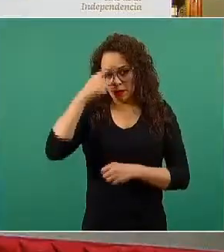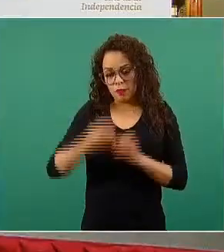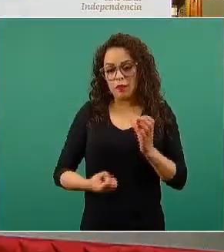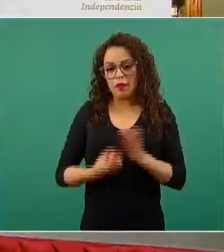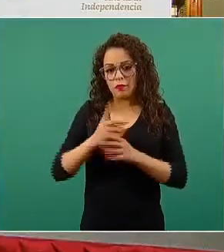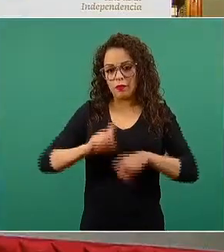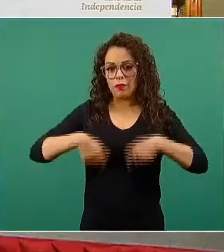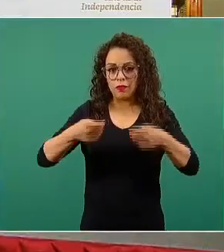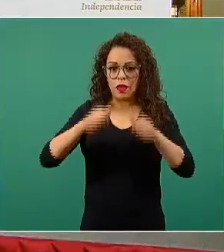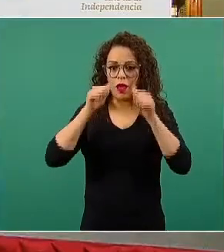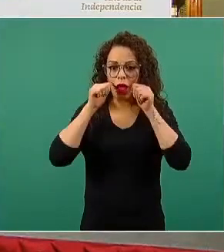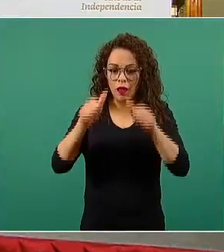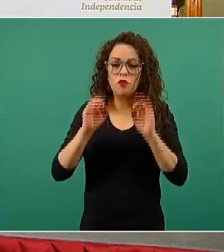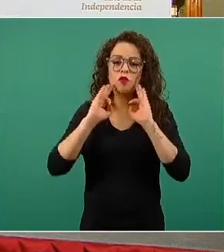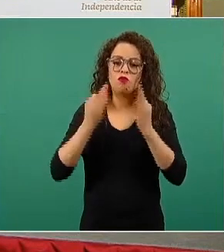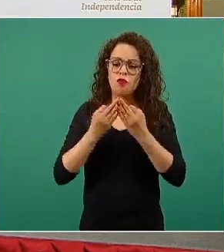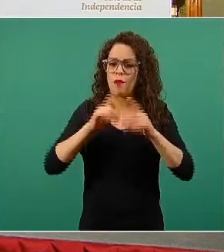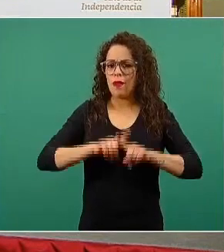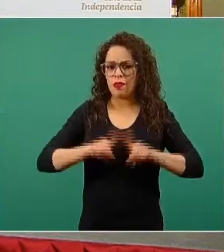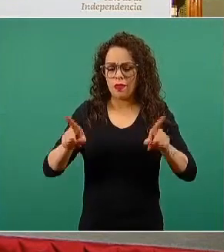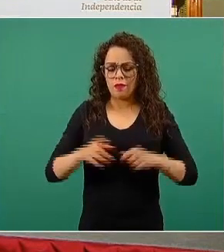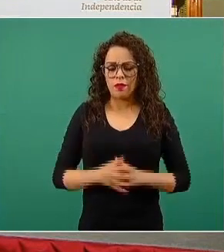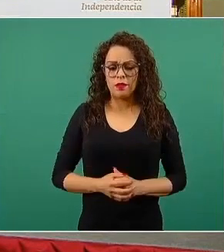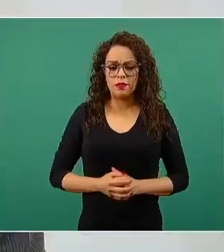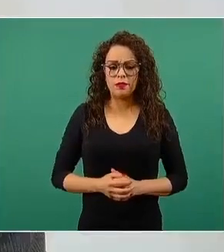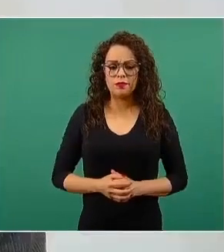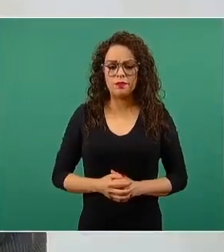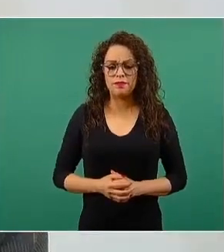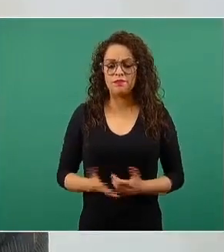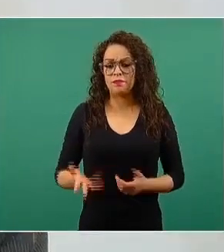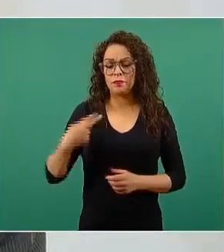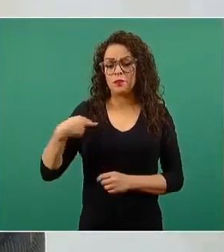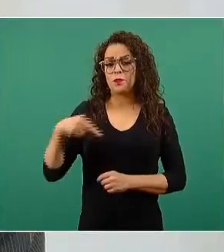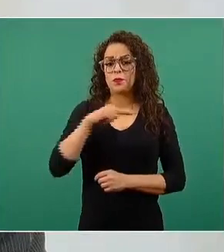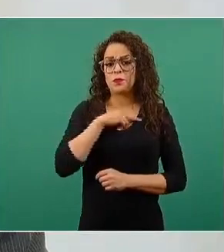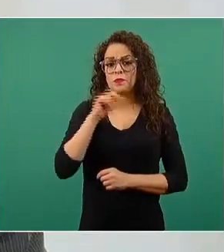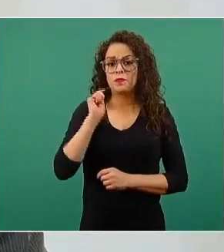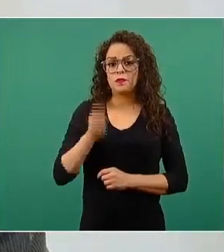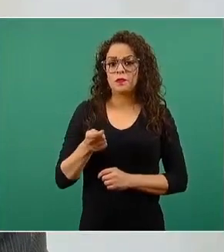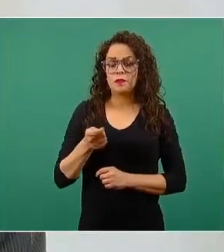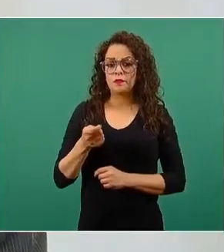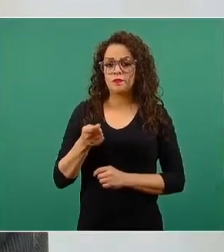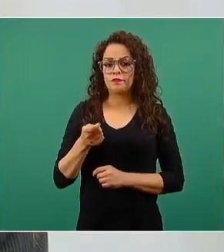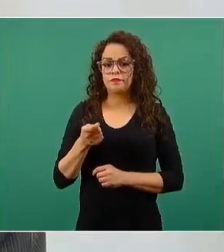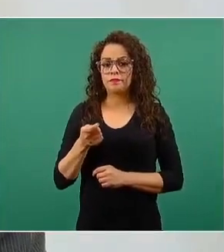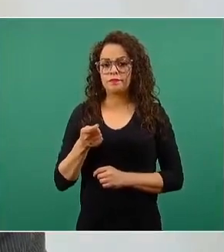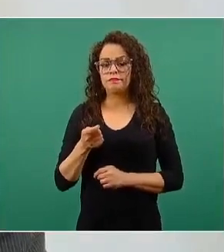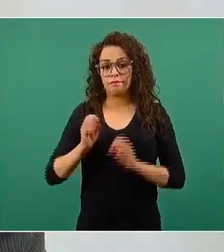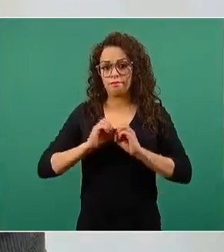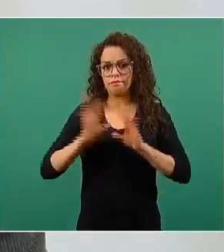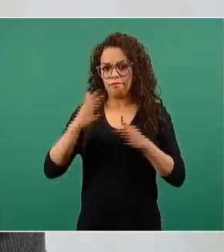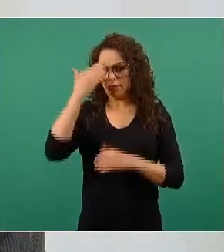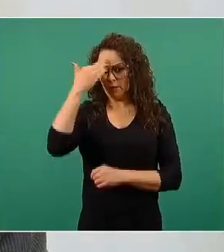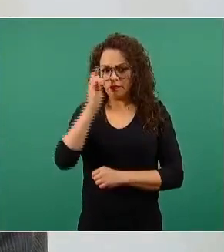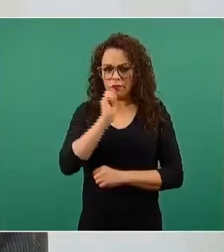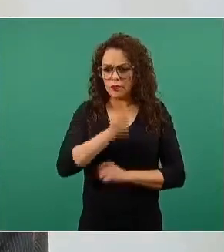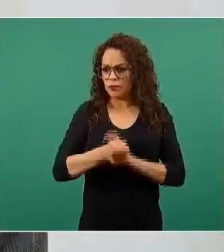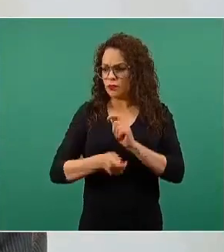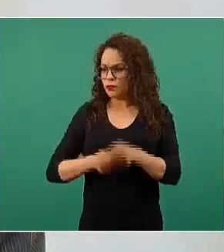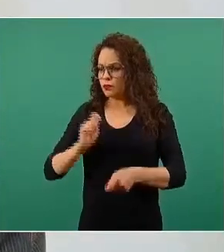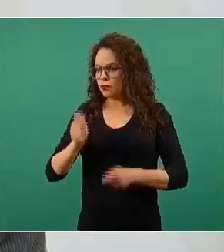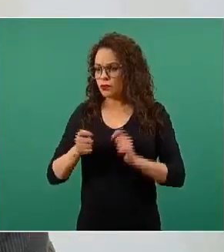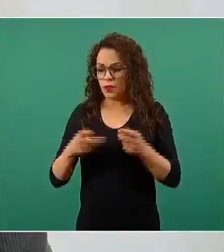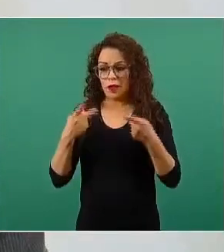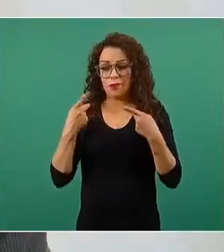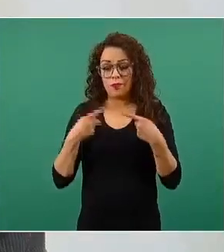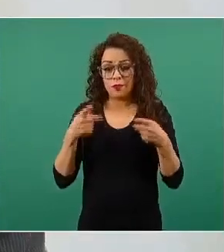realidad. Creo que debe ser una situación similar. Nosotros estamos con un diagnóstico muy claro. Hemos perdido